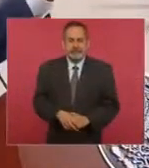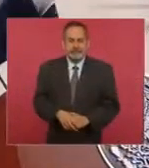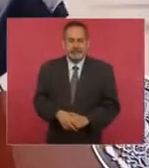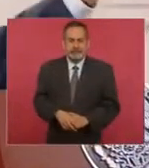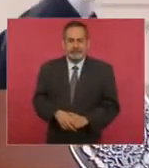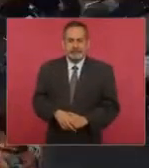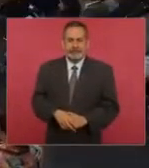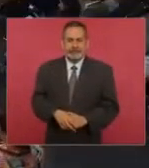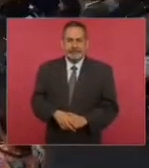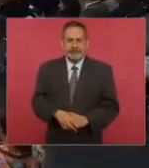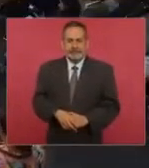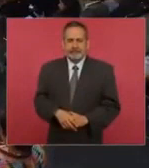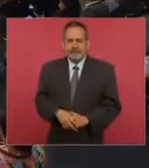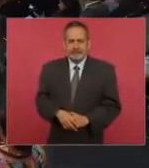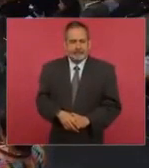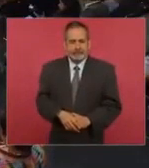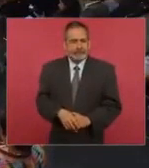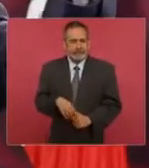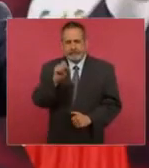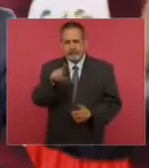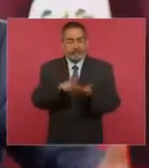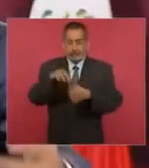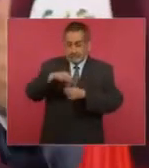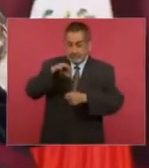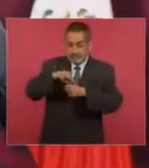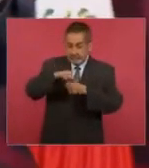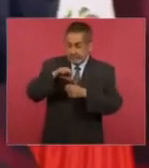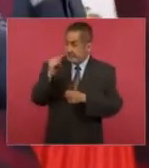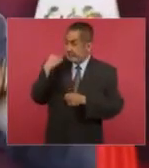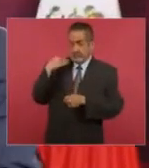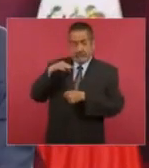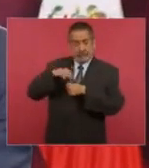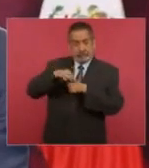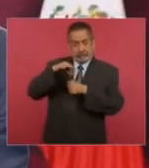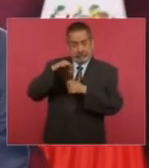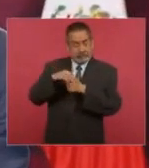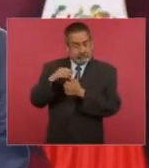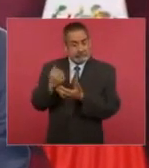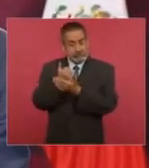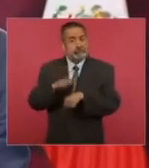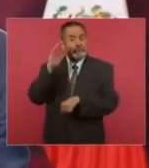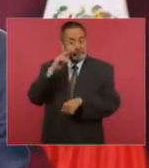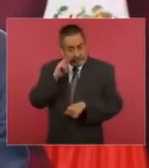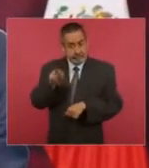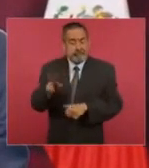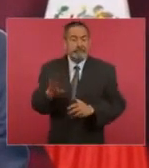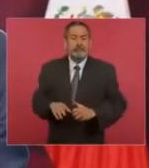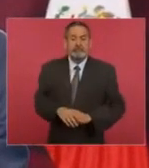e incluso es el que obtiene más votos la última elección